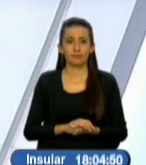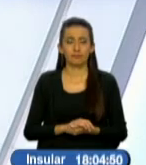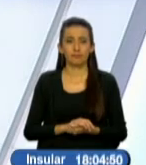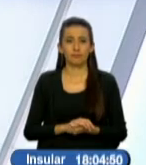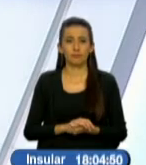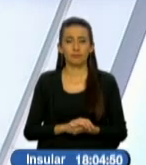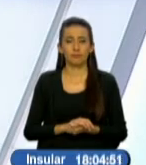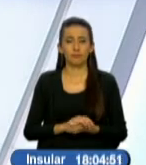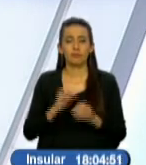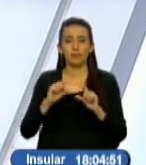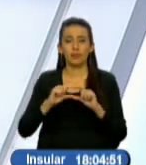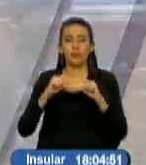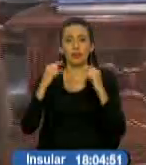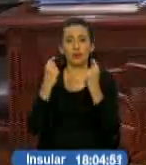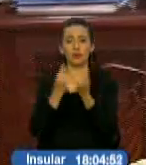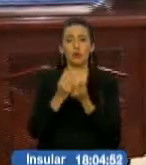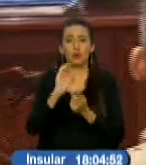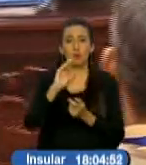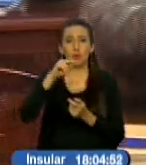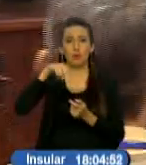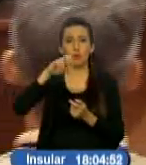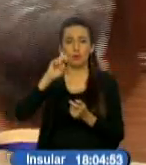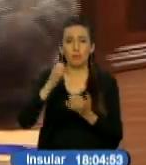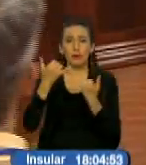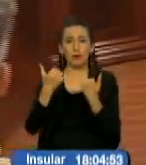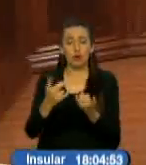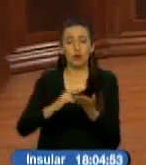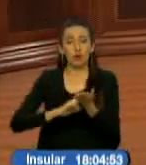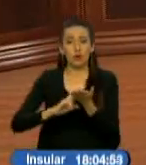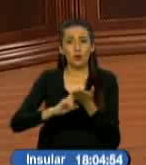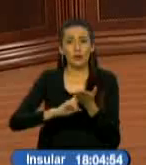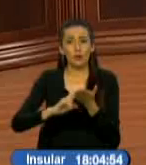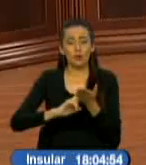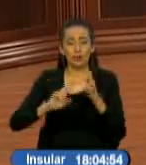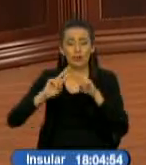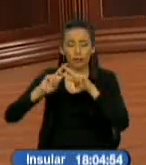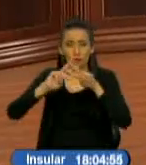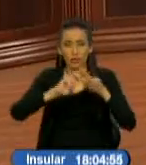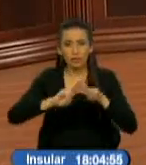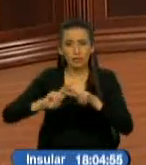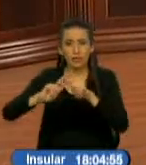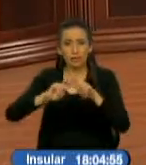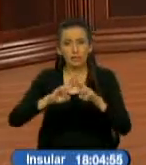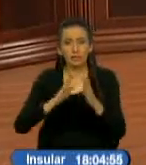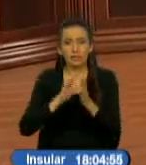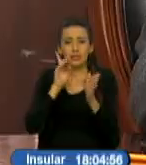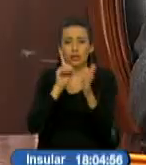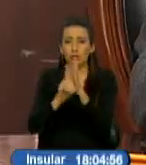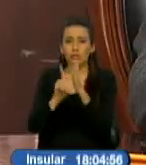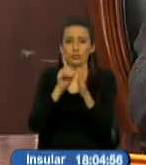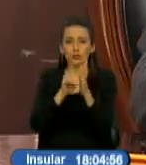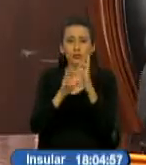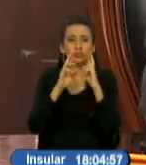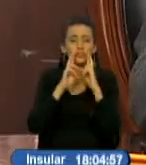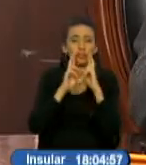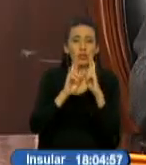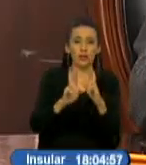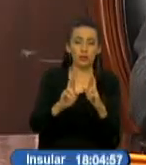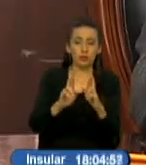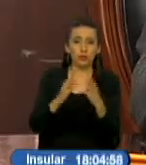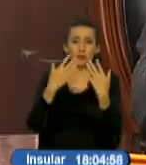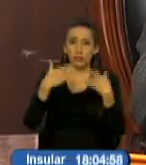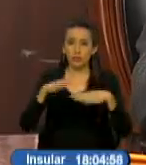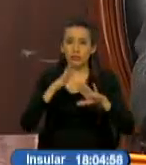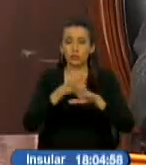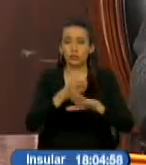Y el Pleno del Consejo Nacional Electoral se encuentra reunido para analizar las objeciones de los resultados electorales